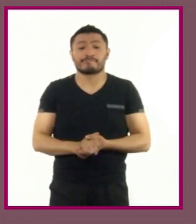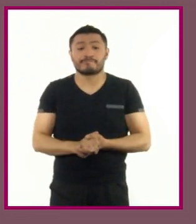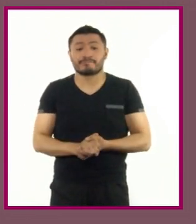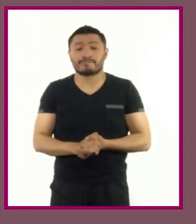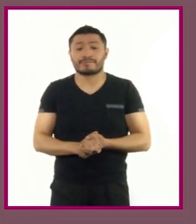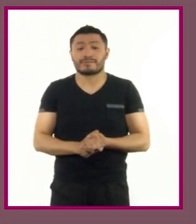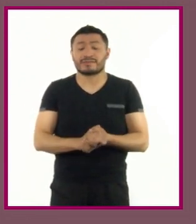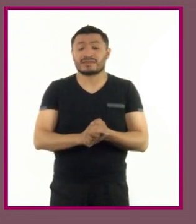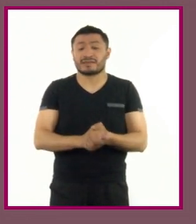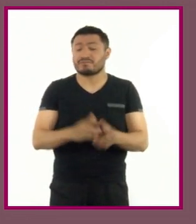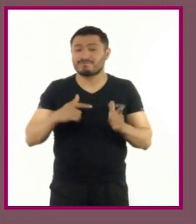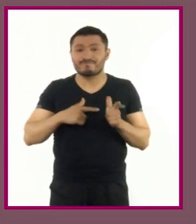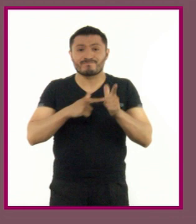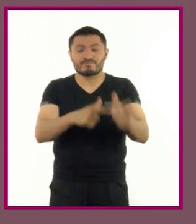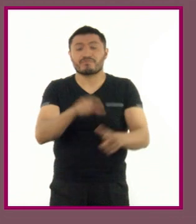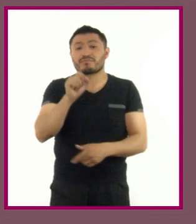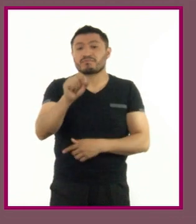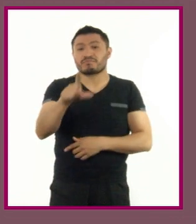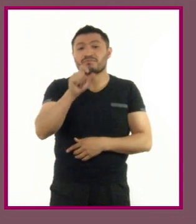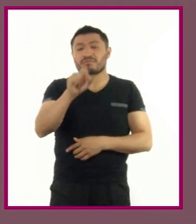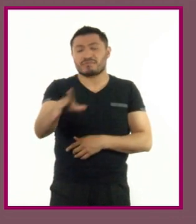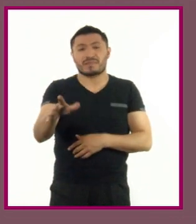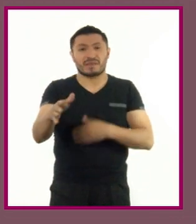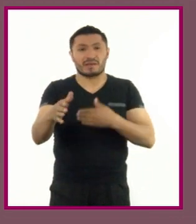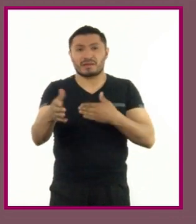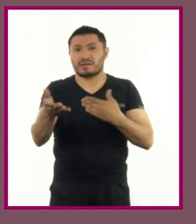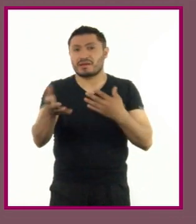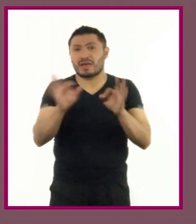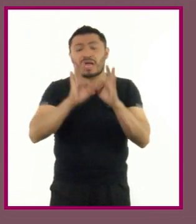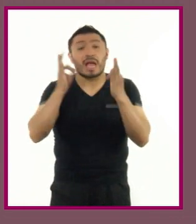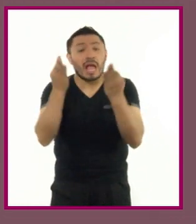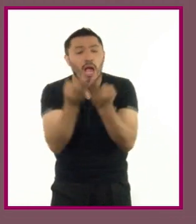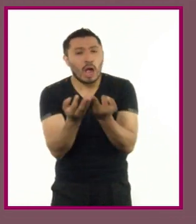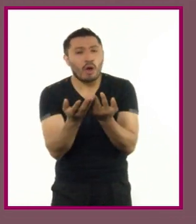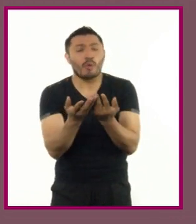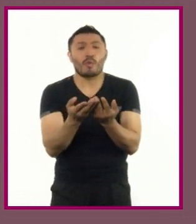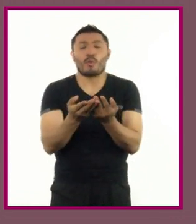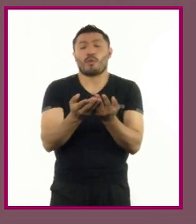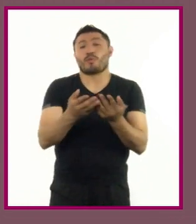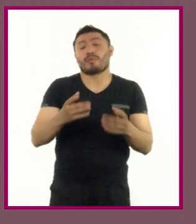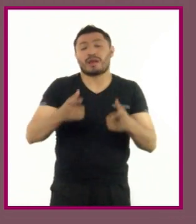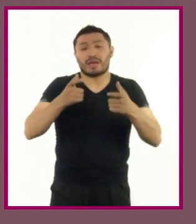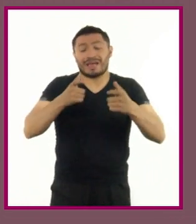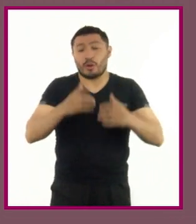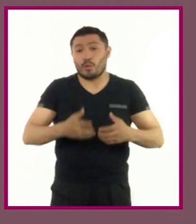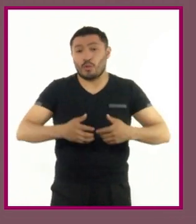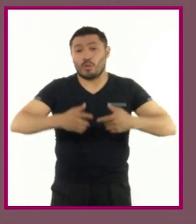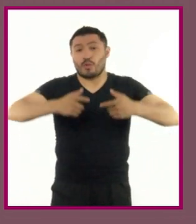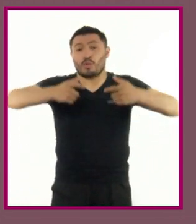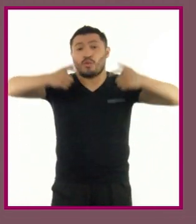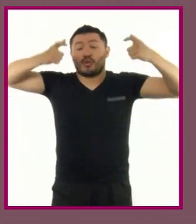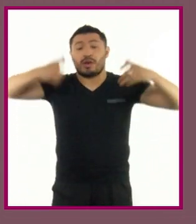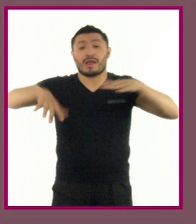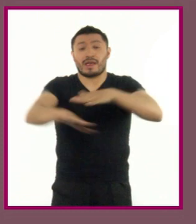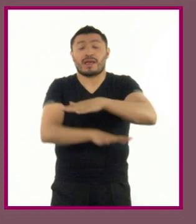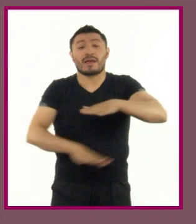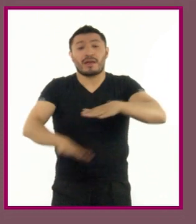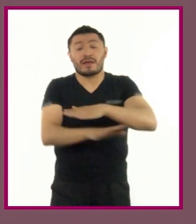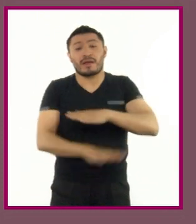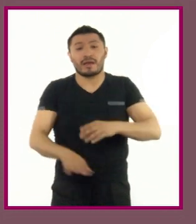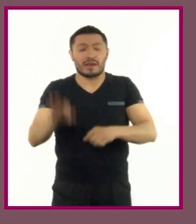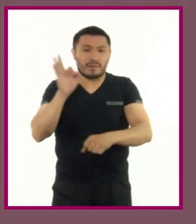mantener el mismo modelo de basar nuestro crecimiento económico en una economía protegida